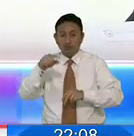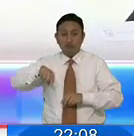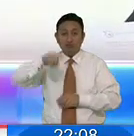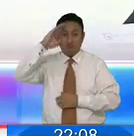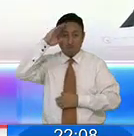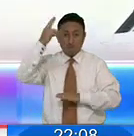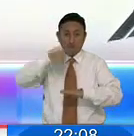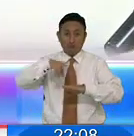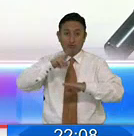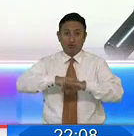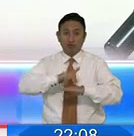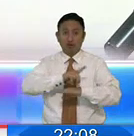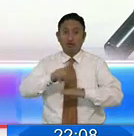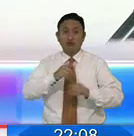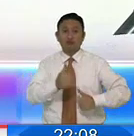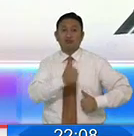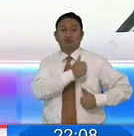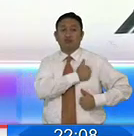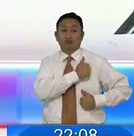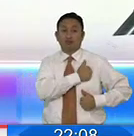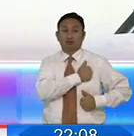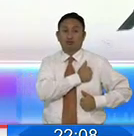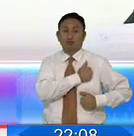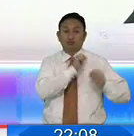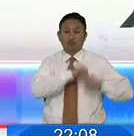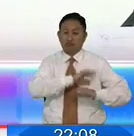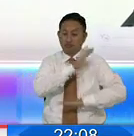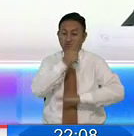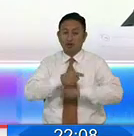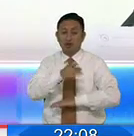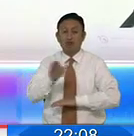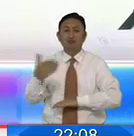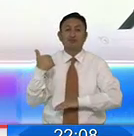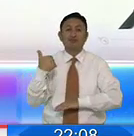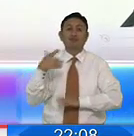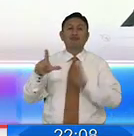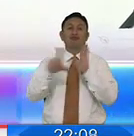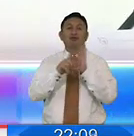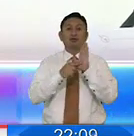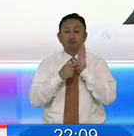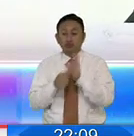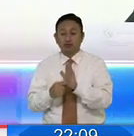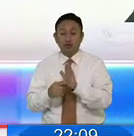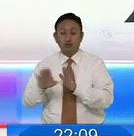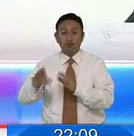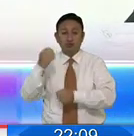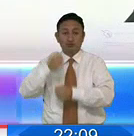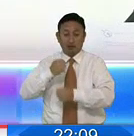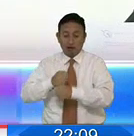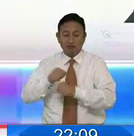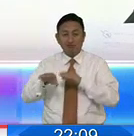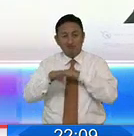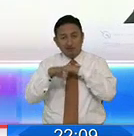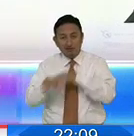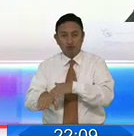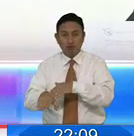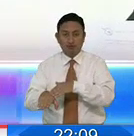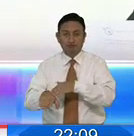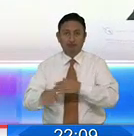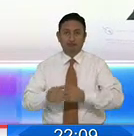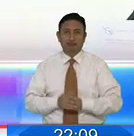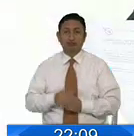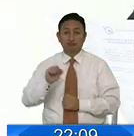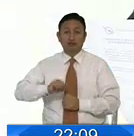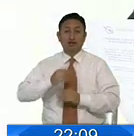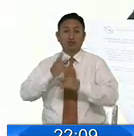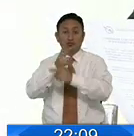y las fuerzas armadas dispongan de un instrumento legal que garantice el ejercicio de sus funciones de defensa y